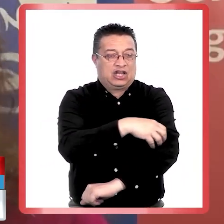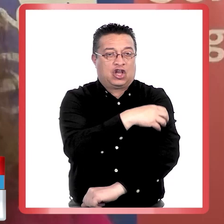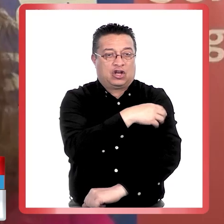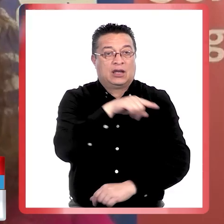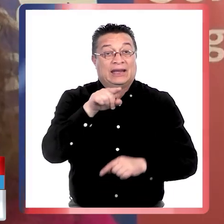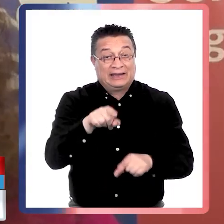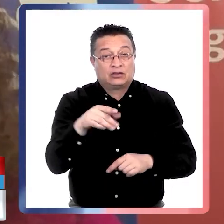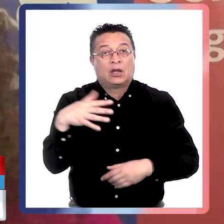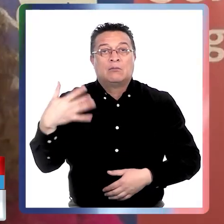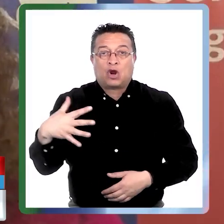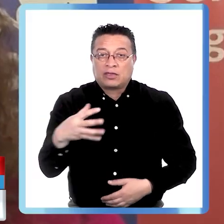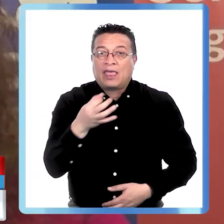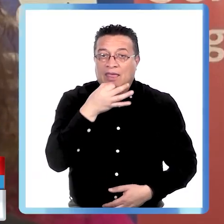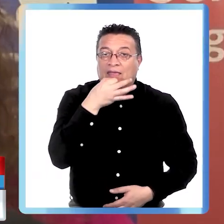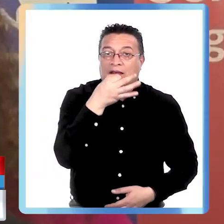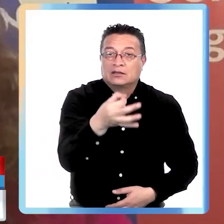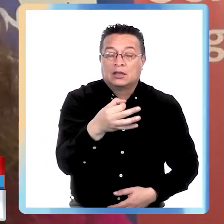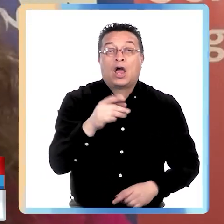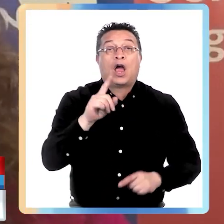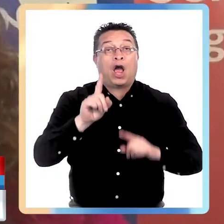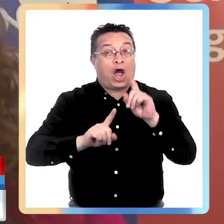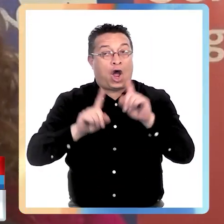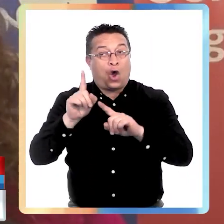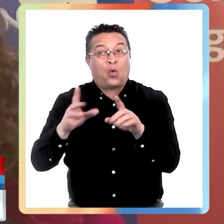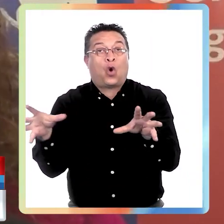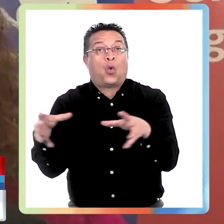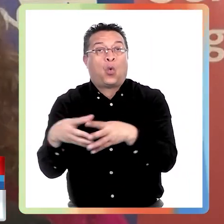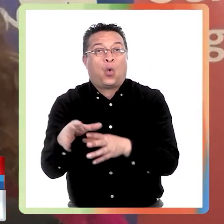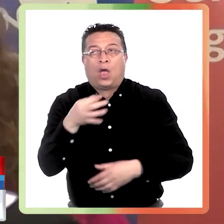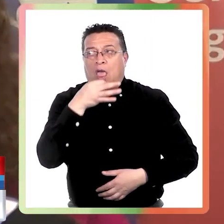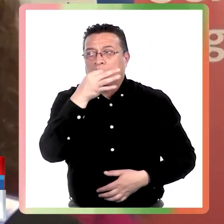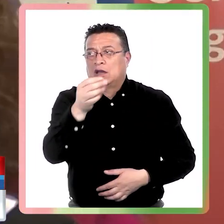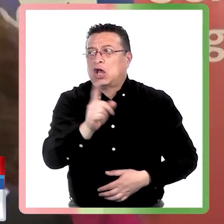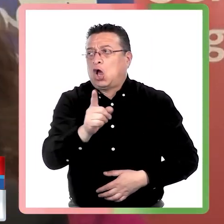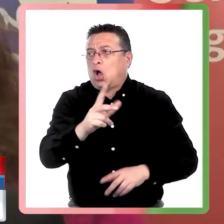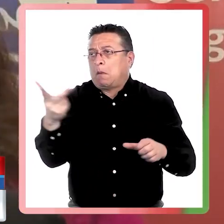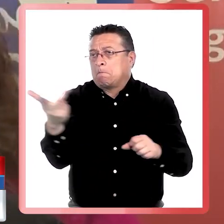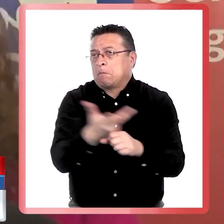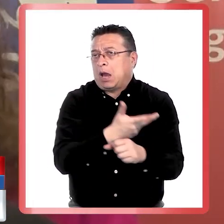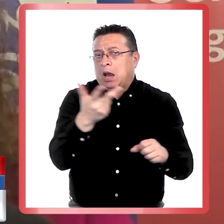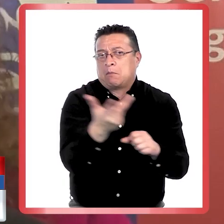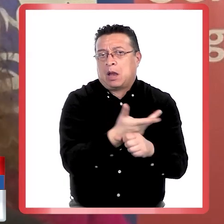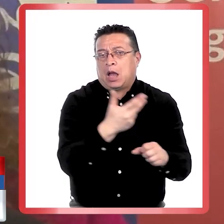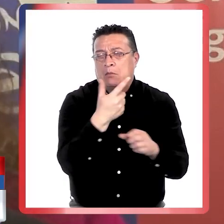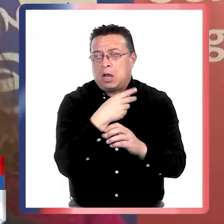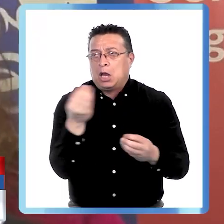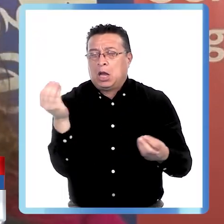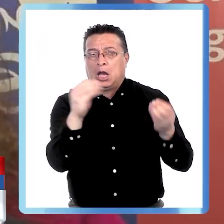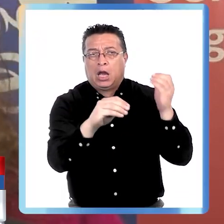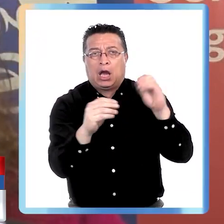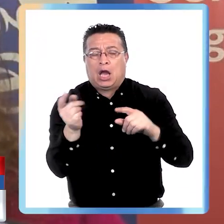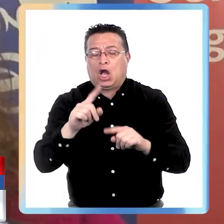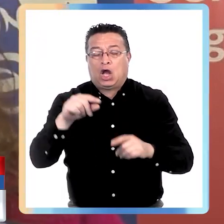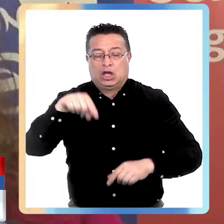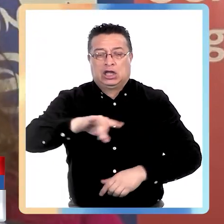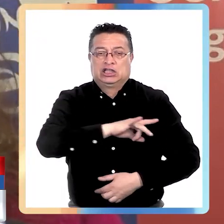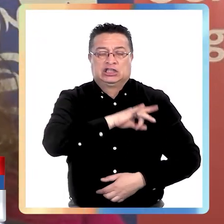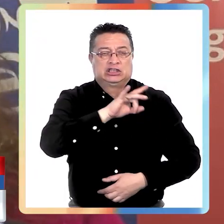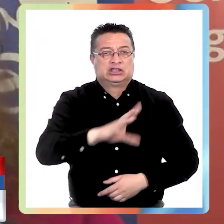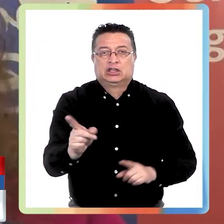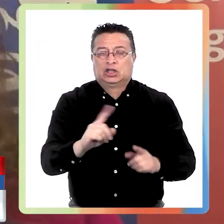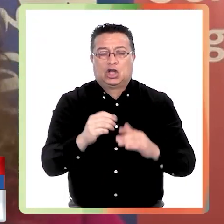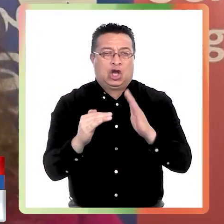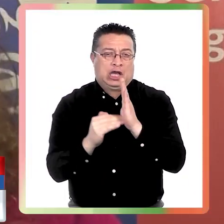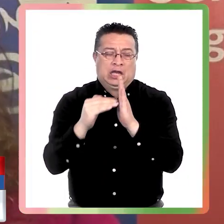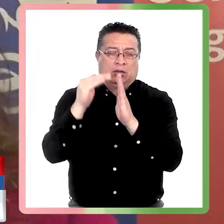Y esto es importante decirlo, a pesar de un sector que fue muy catastrofista y que fue muy agorero al decir que nuestro país